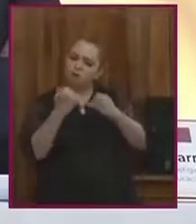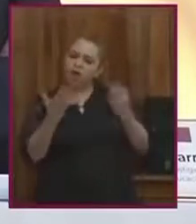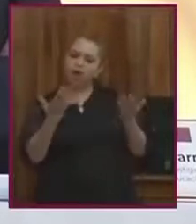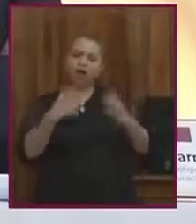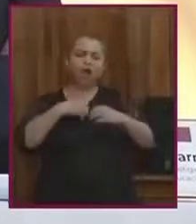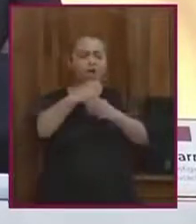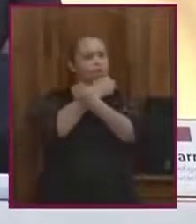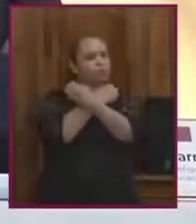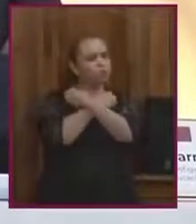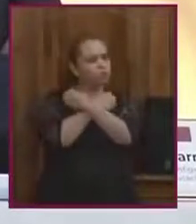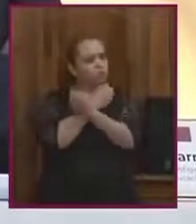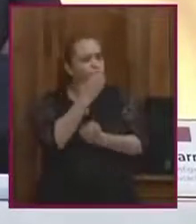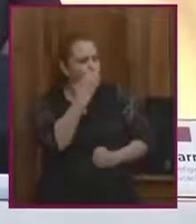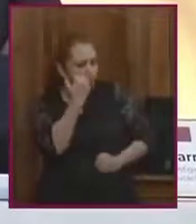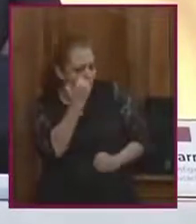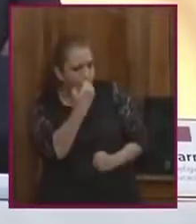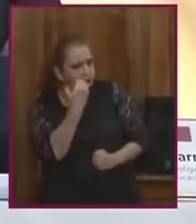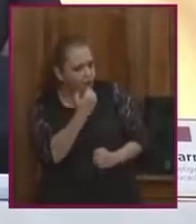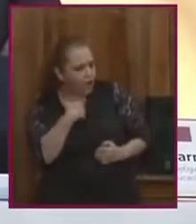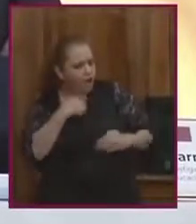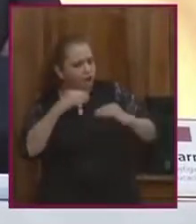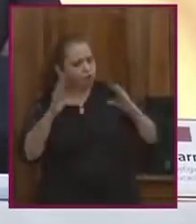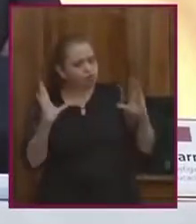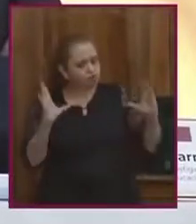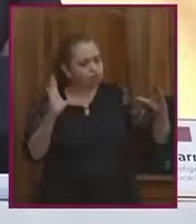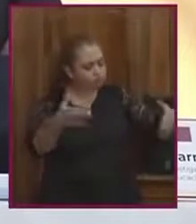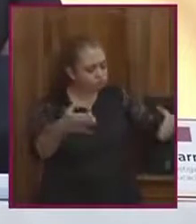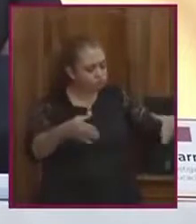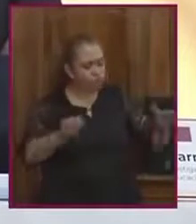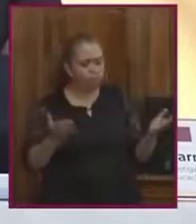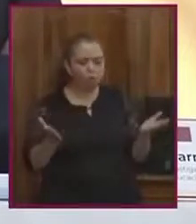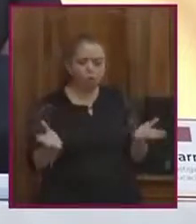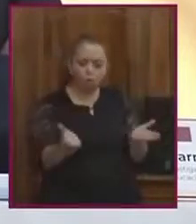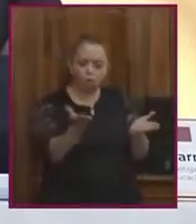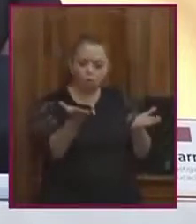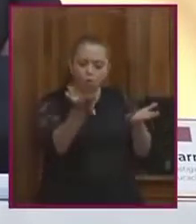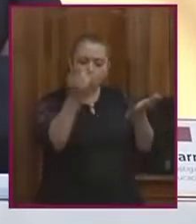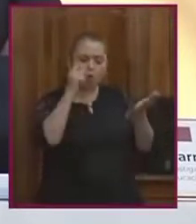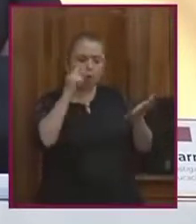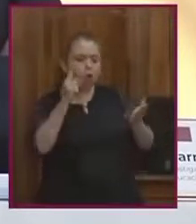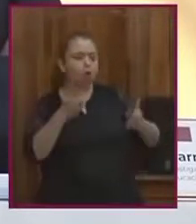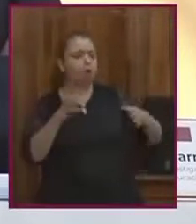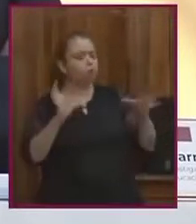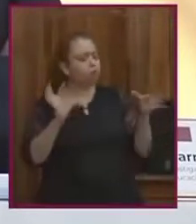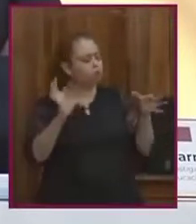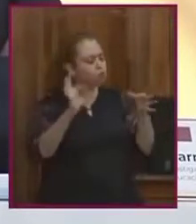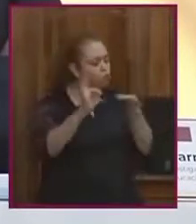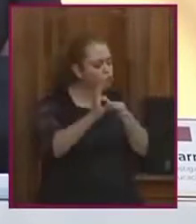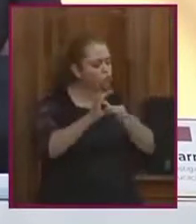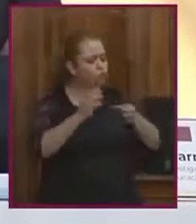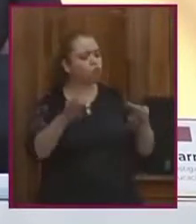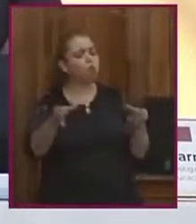escuela como un espacio en donde se construye lo común desde la diversidad, lo que requiere